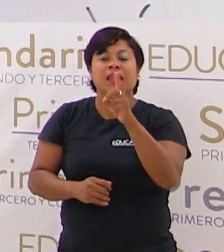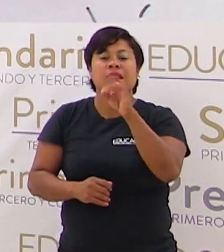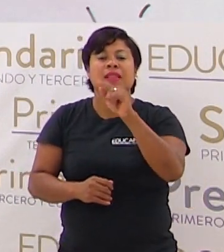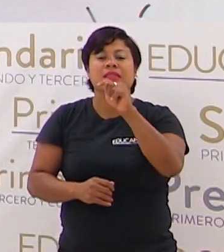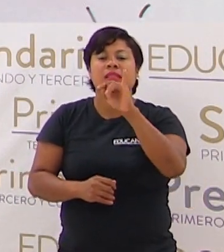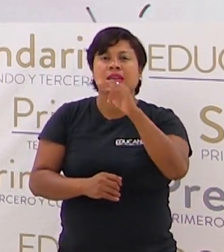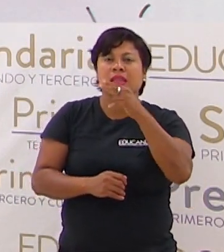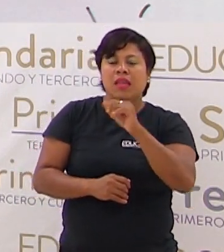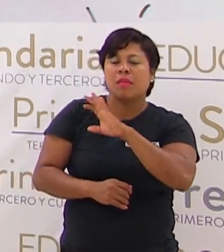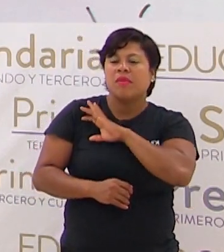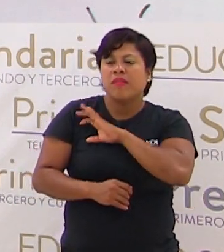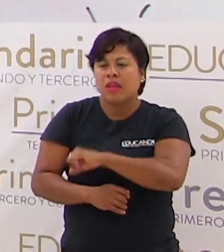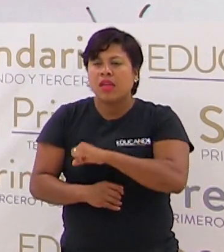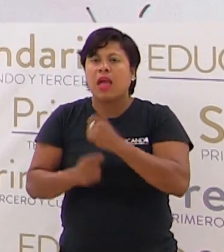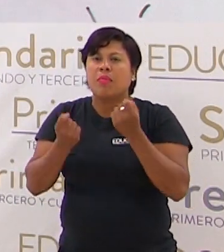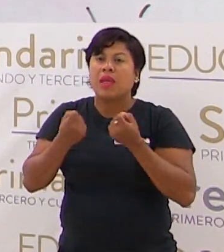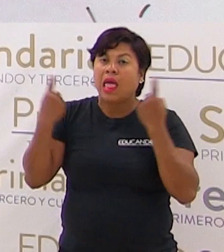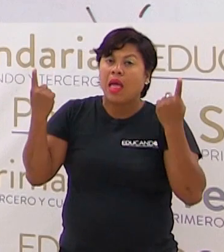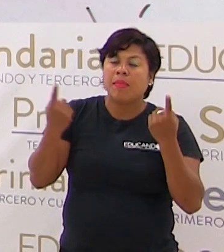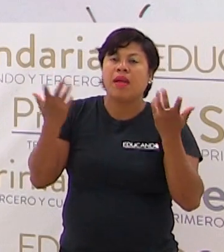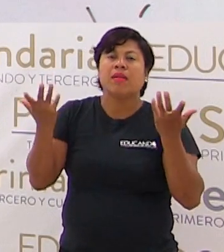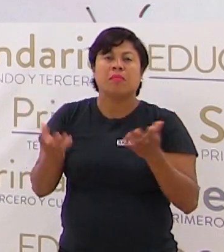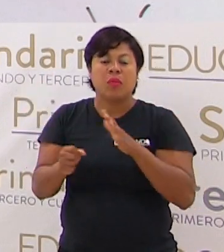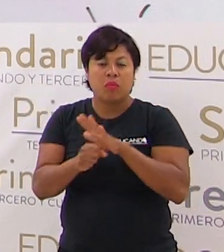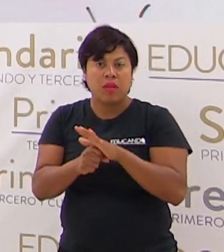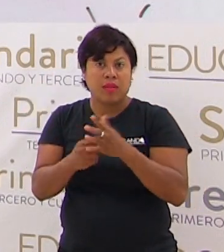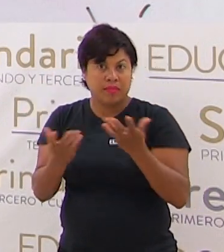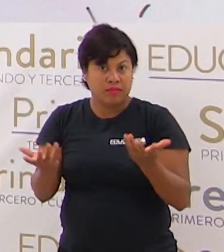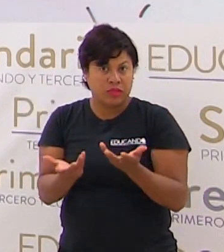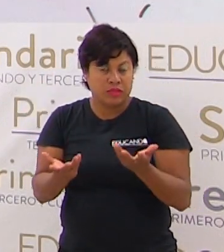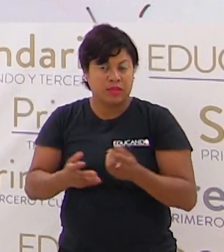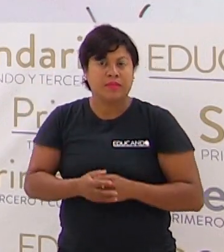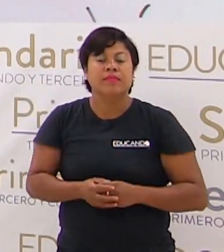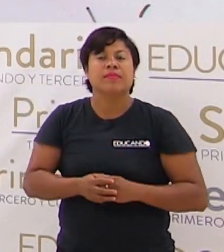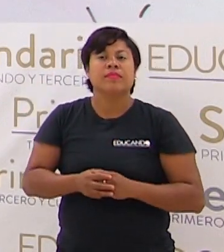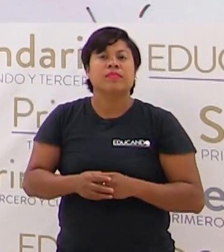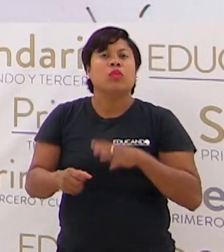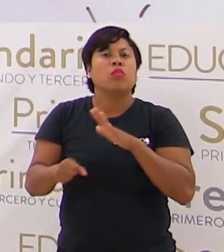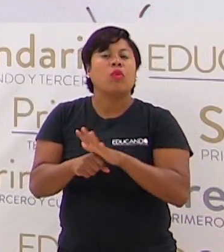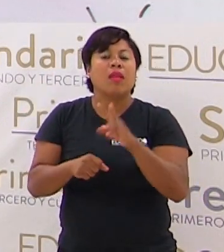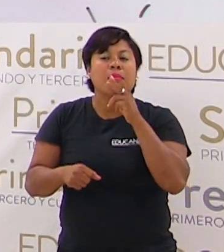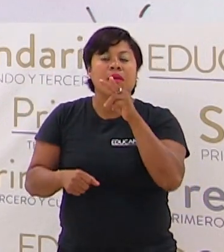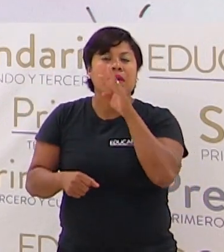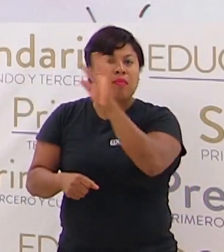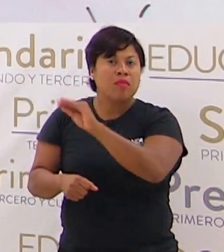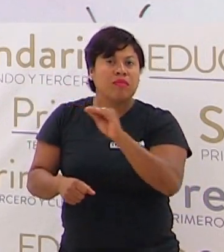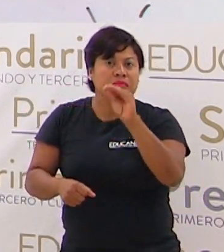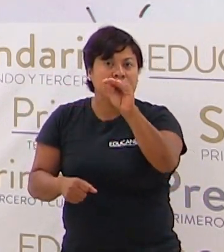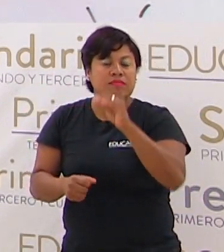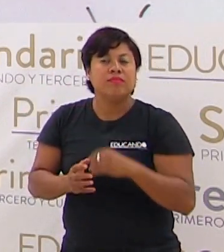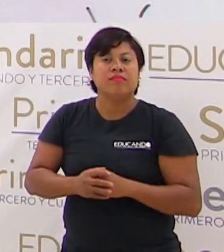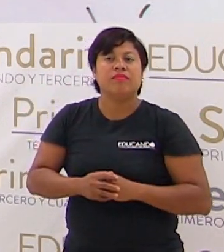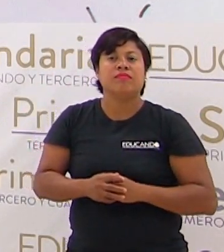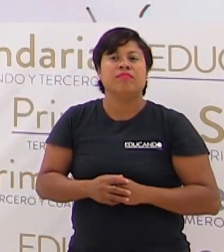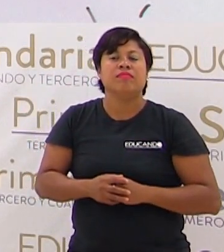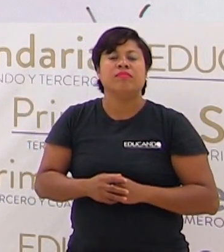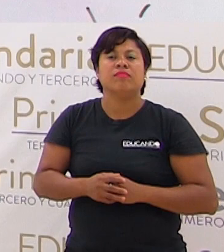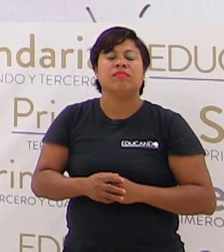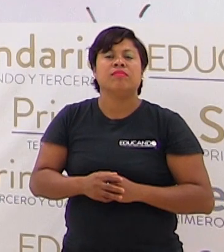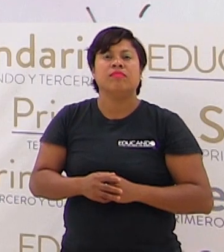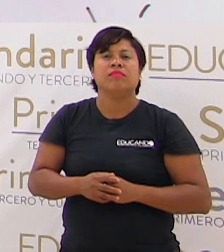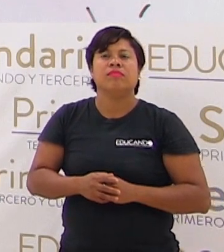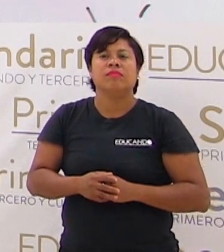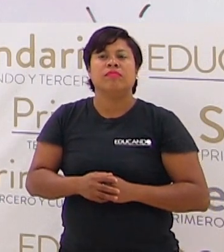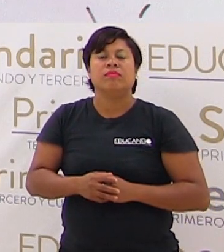Distinguía, tenía, prefería, admiraba, disfrutaba o reproducía. ¿Qué verbo podría quedar?